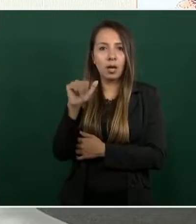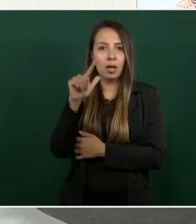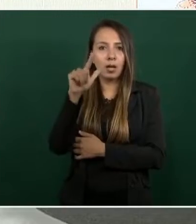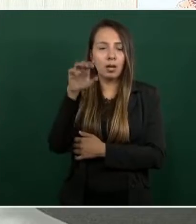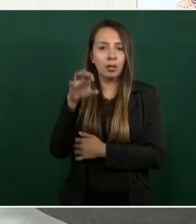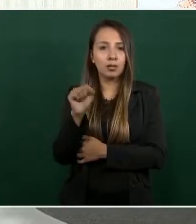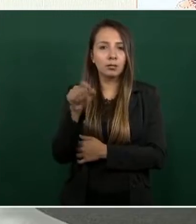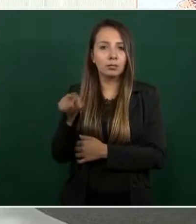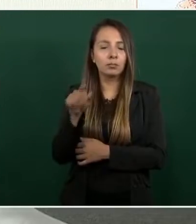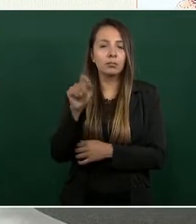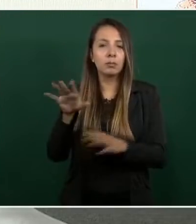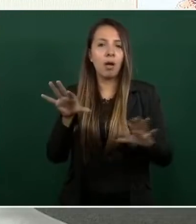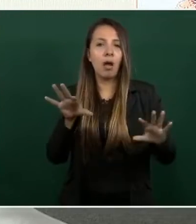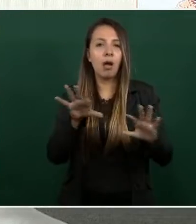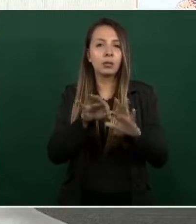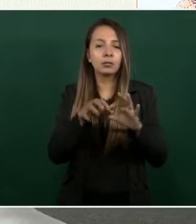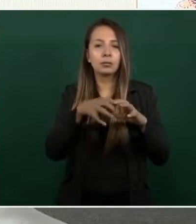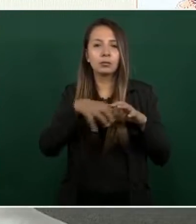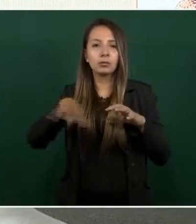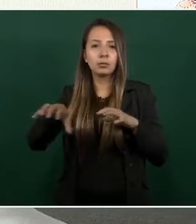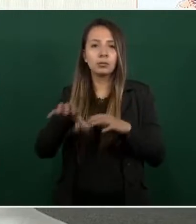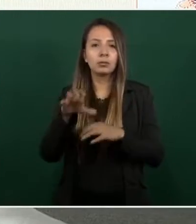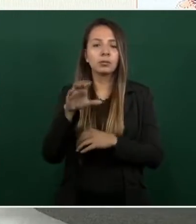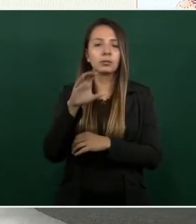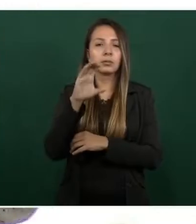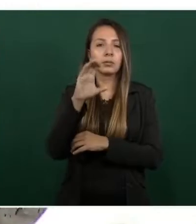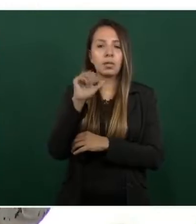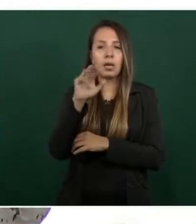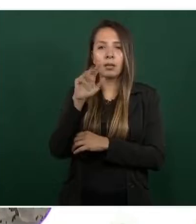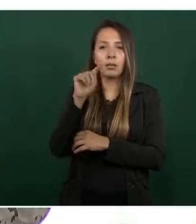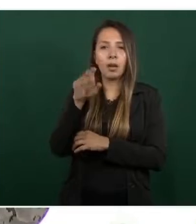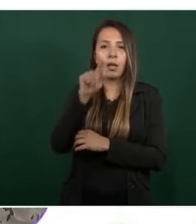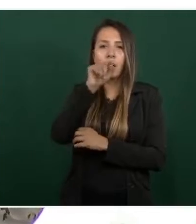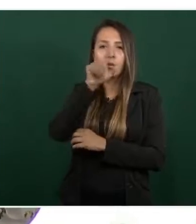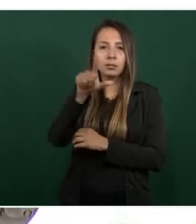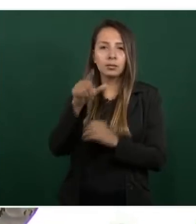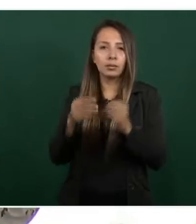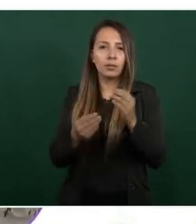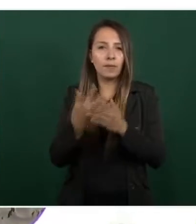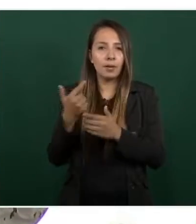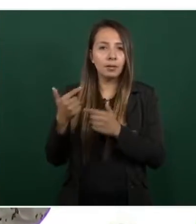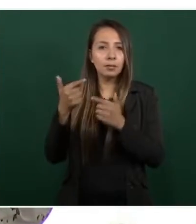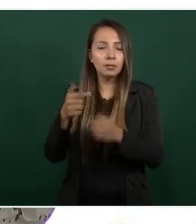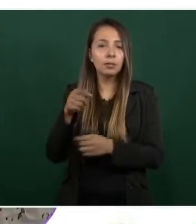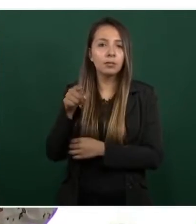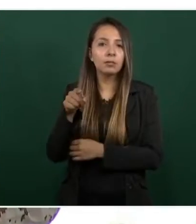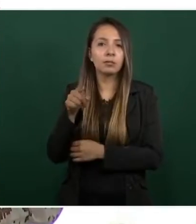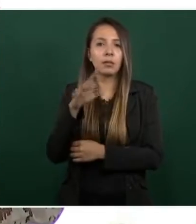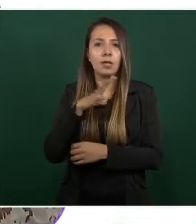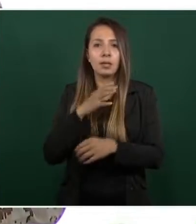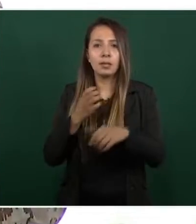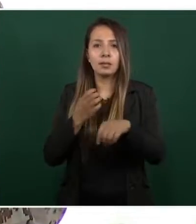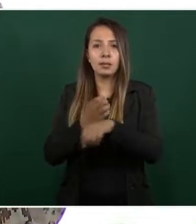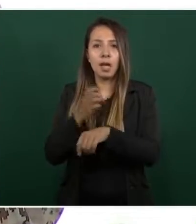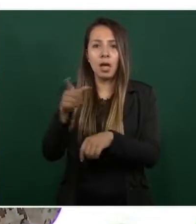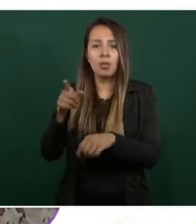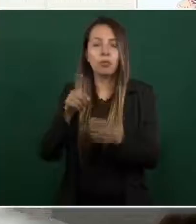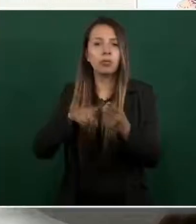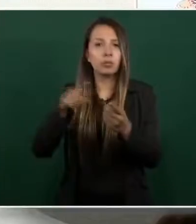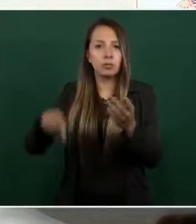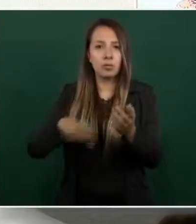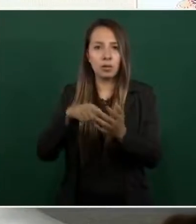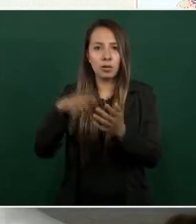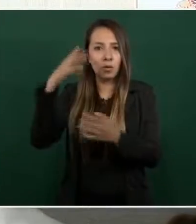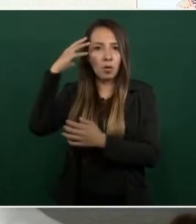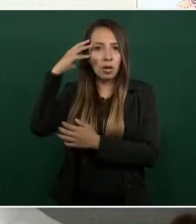del cártel Jalisco Nueva Generación, y este delincuente tiene presencia en el estado de Colima, es el que ha